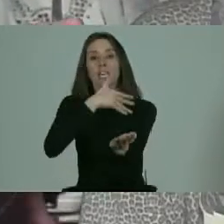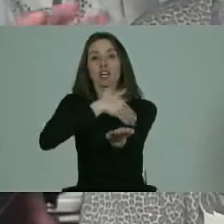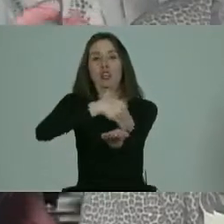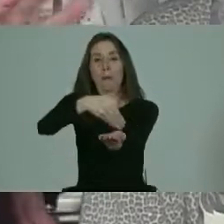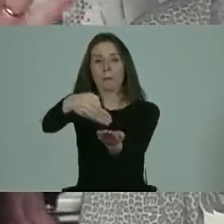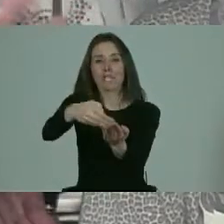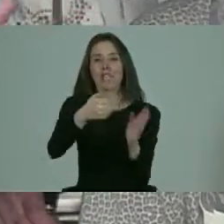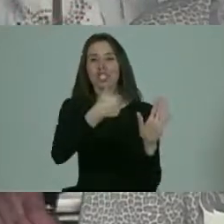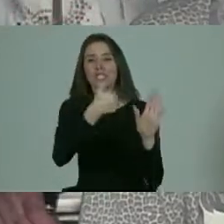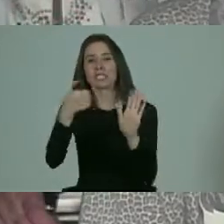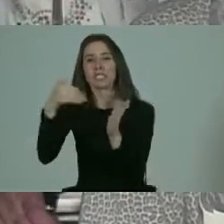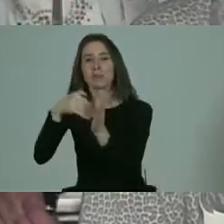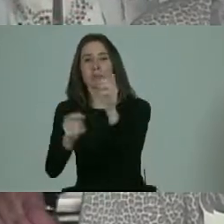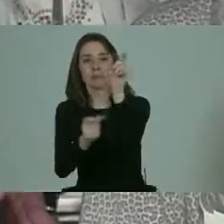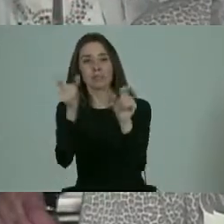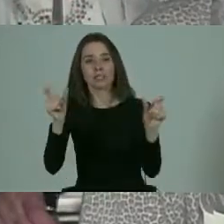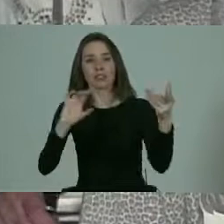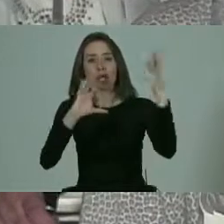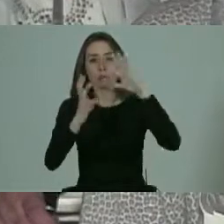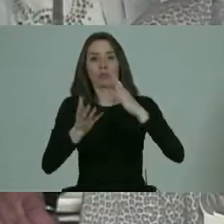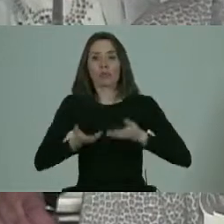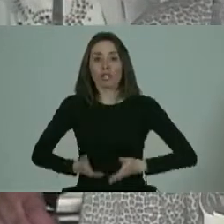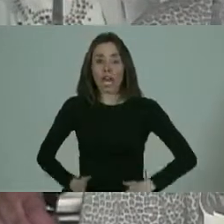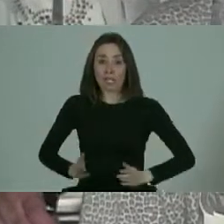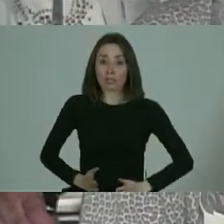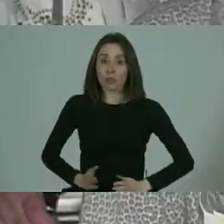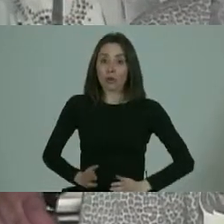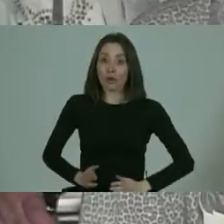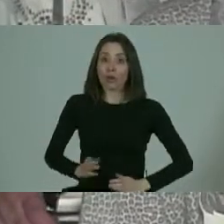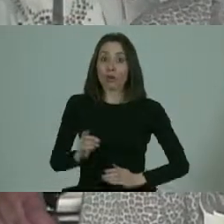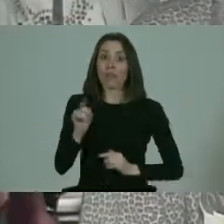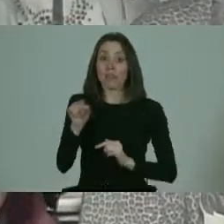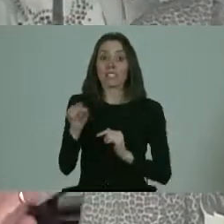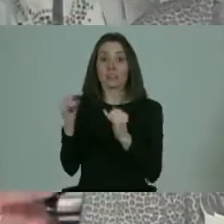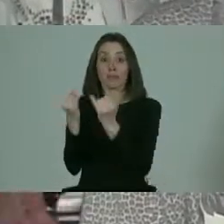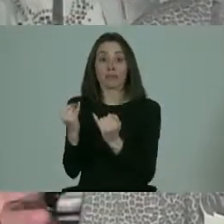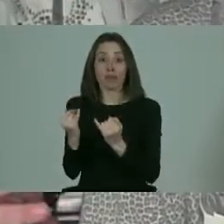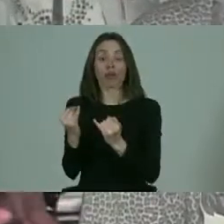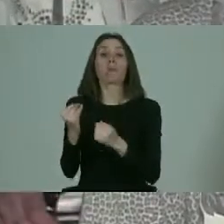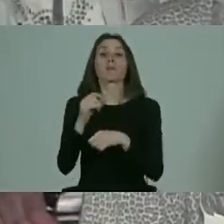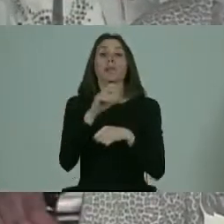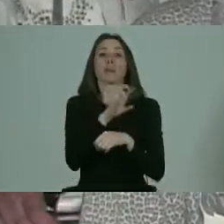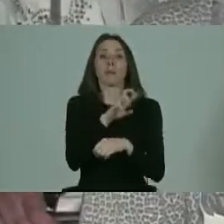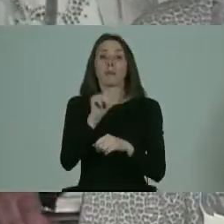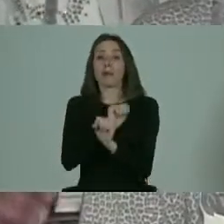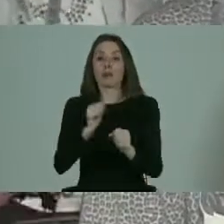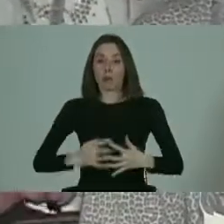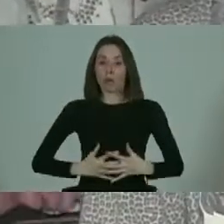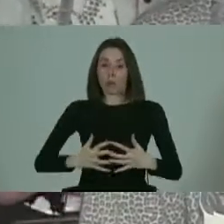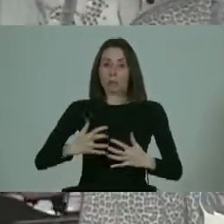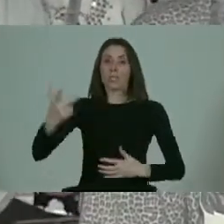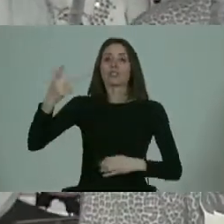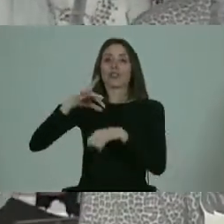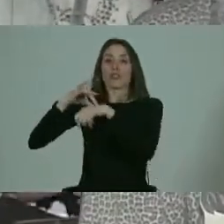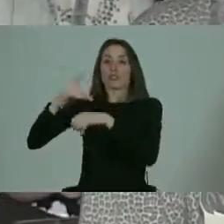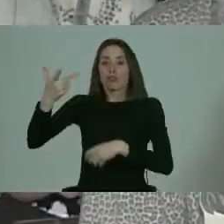600 mil personas en el mundo en este tiempo de técnicas de reproducción asistida